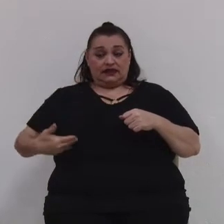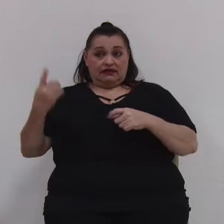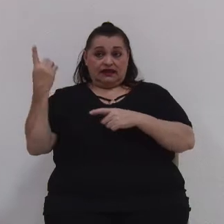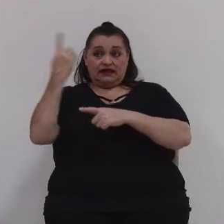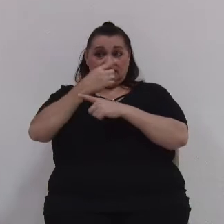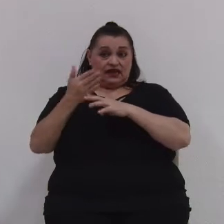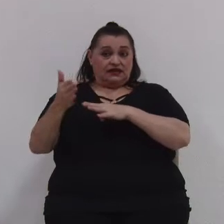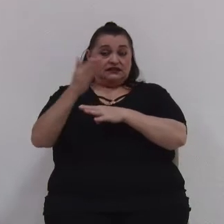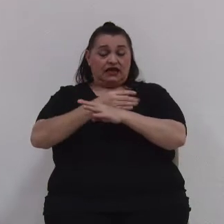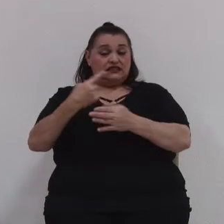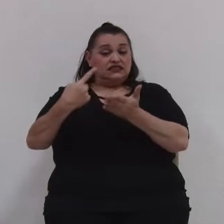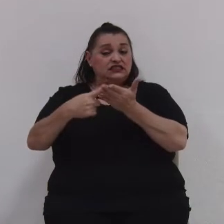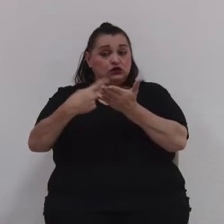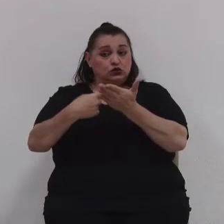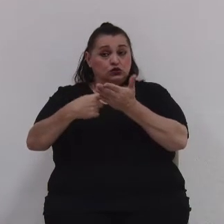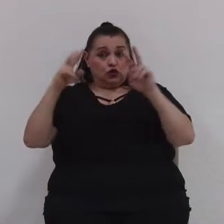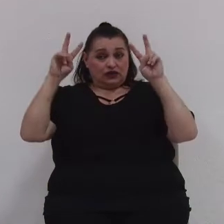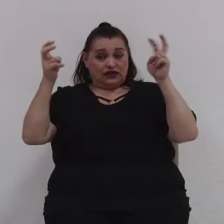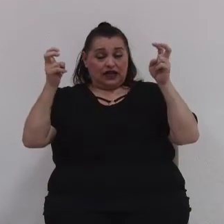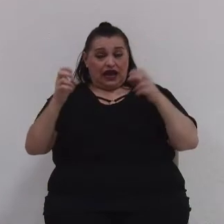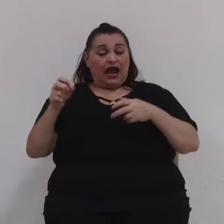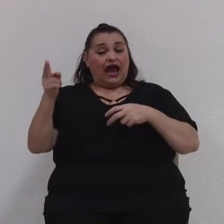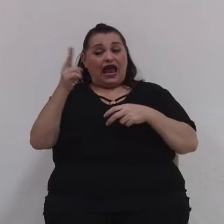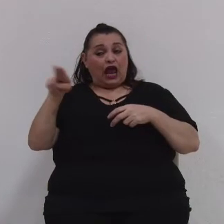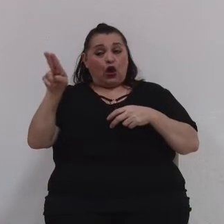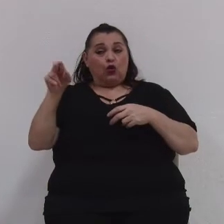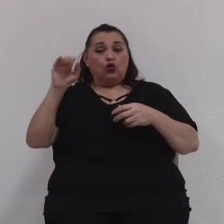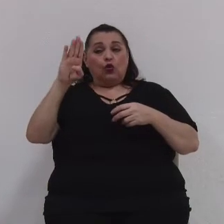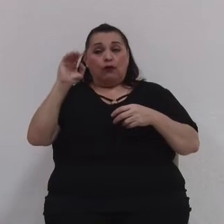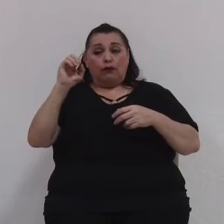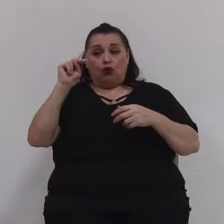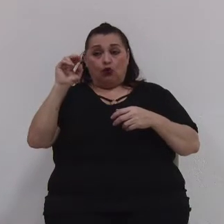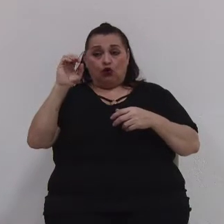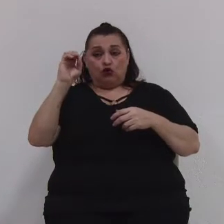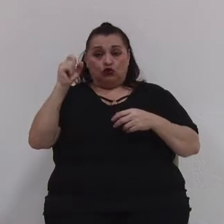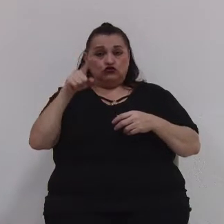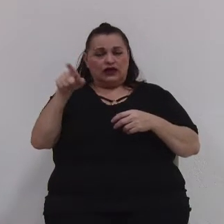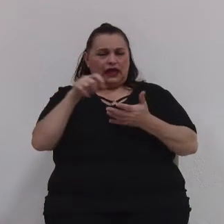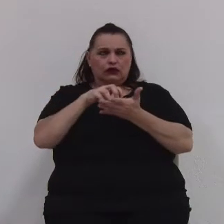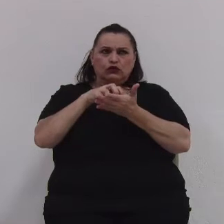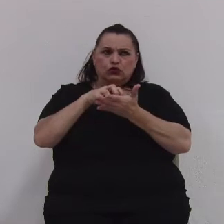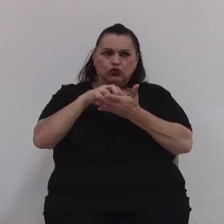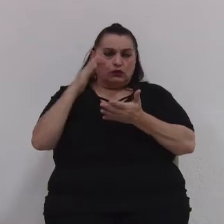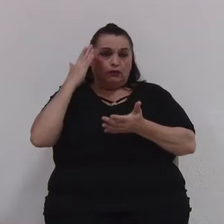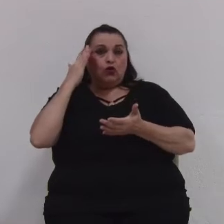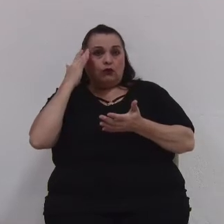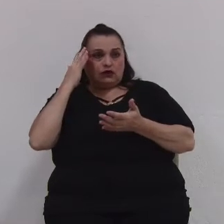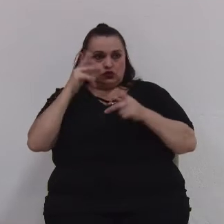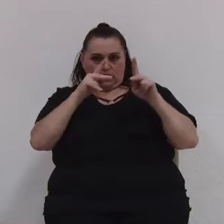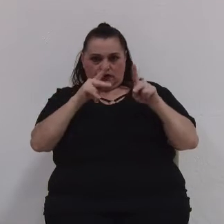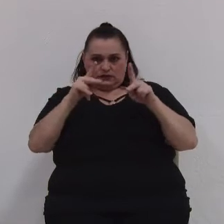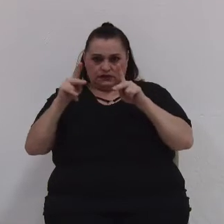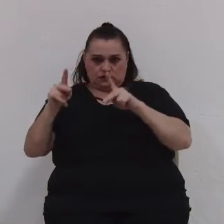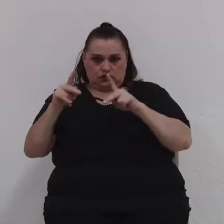en discusión sobre el tema de los eurobonos, que creo que generó bastante incertidumbre y preocupación en la